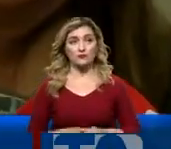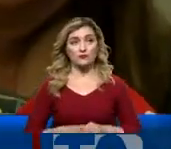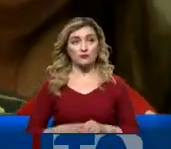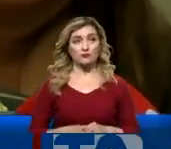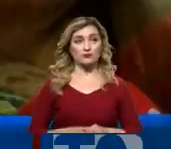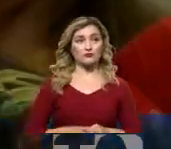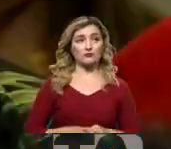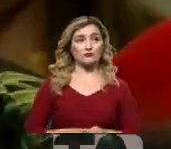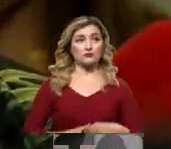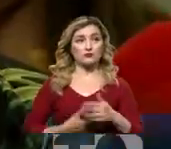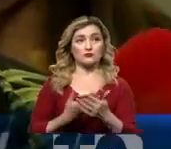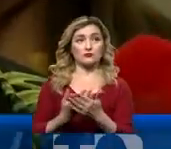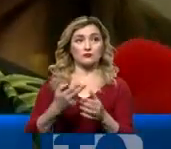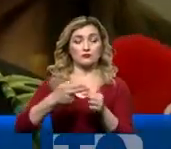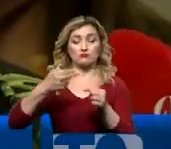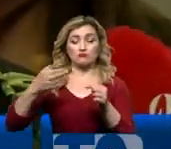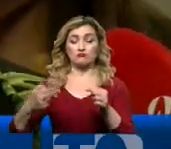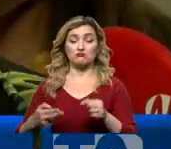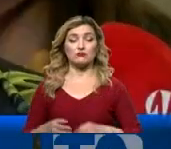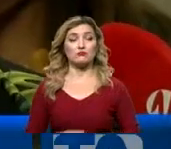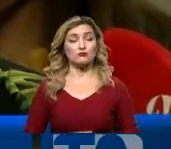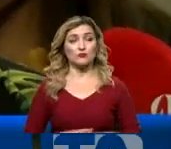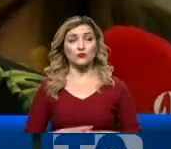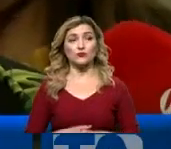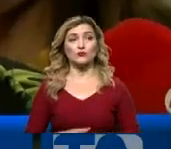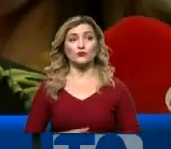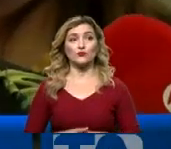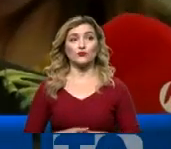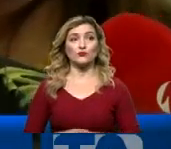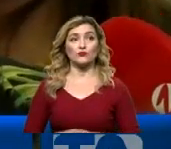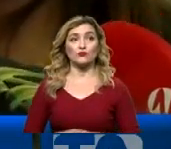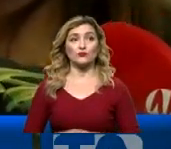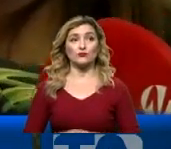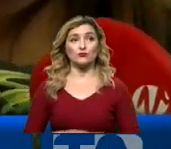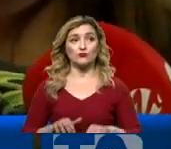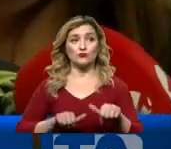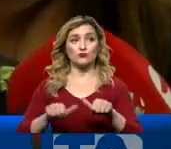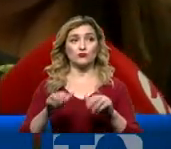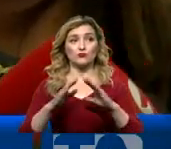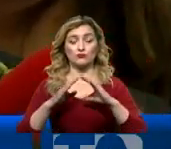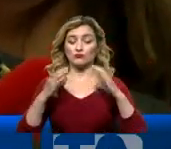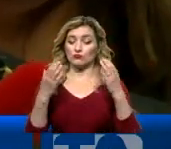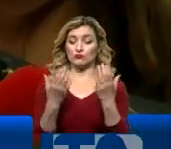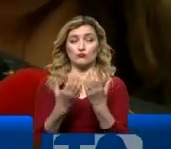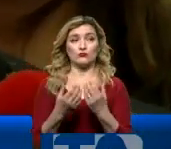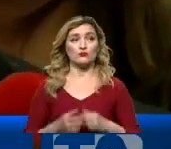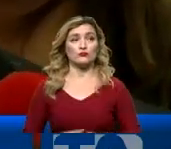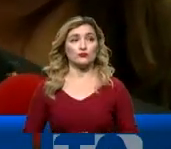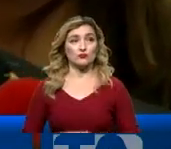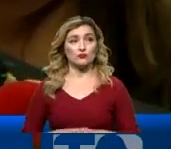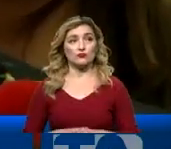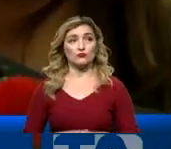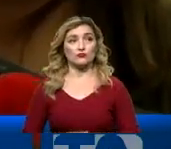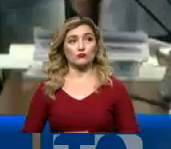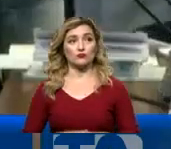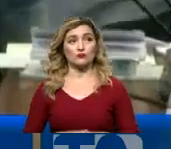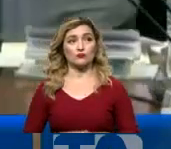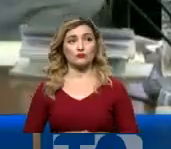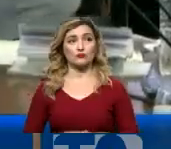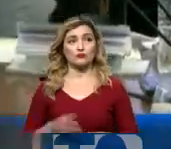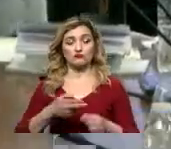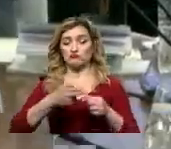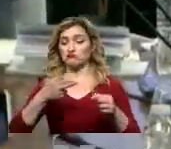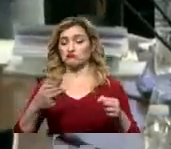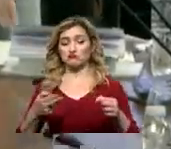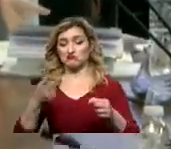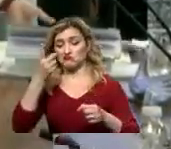la renuncia. Obviamente esto tendrá que ser tramitado por la comisión al ser de orden irrevocable. La